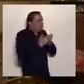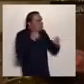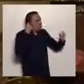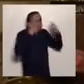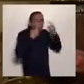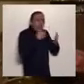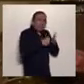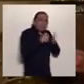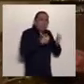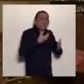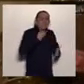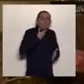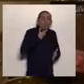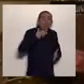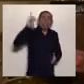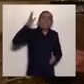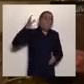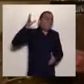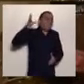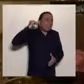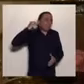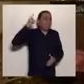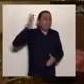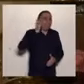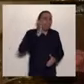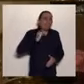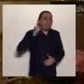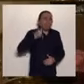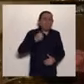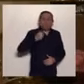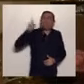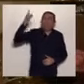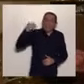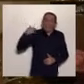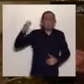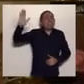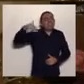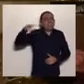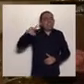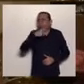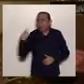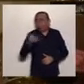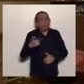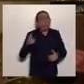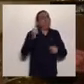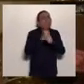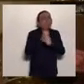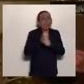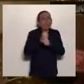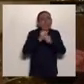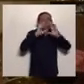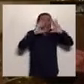mundo y nos cuesta escuchar la voz de Jesús, buen pastor, que nos convoca a trabajar en su